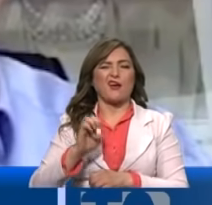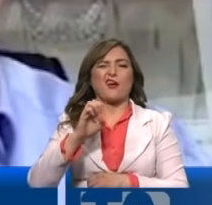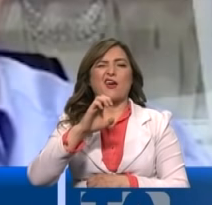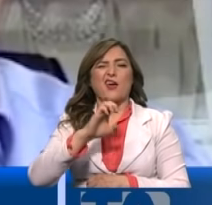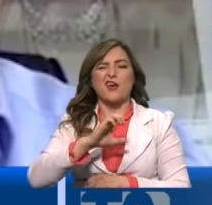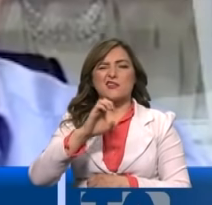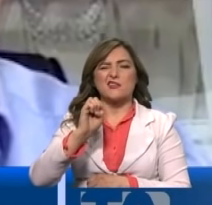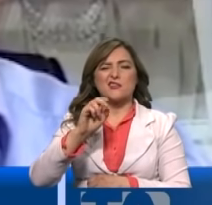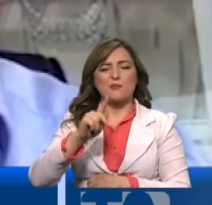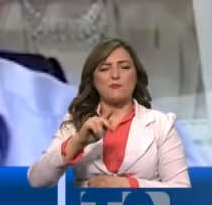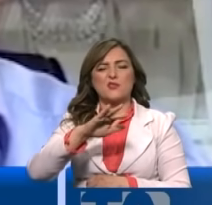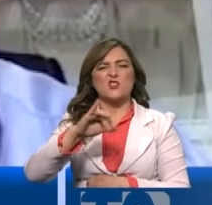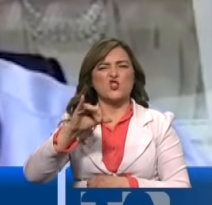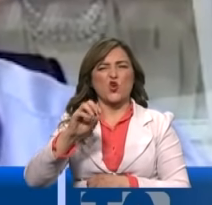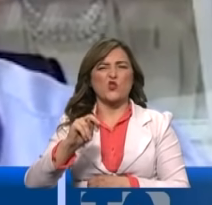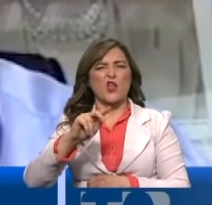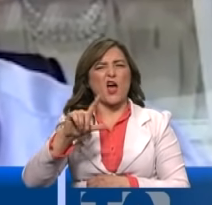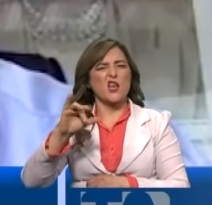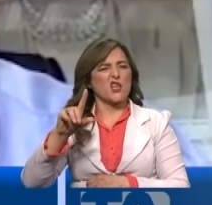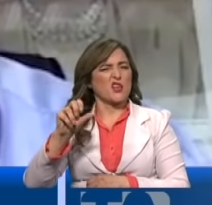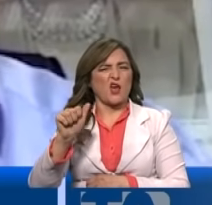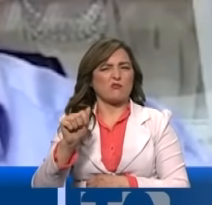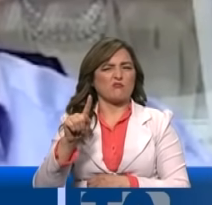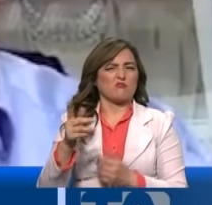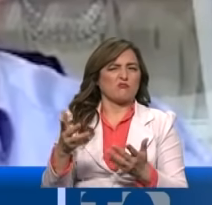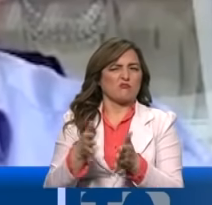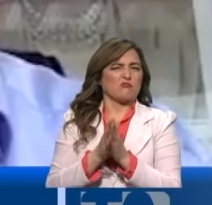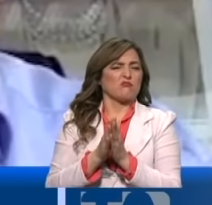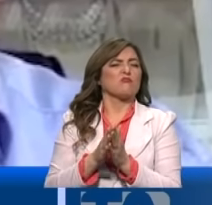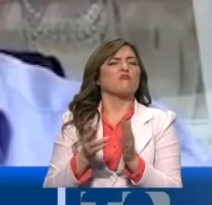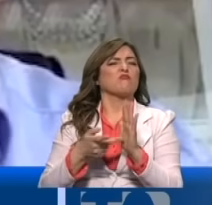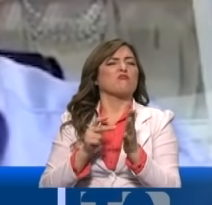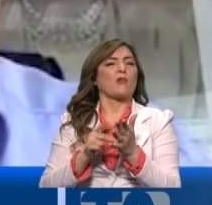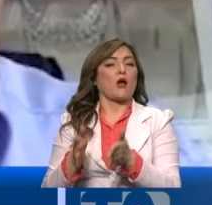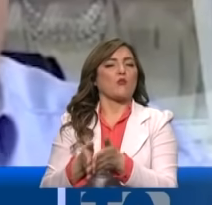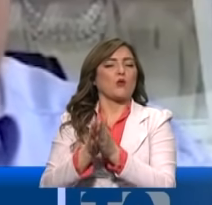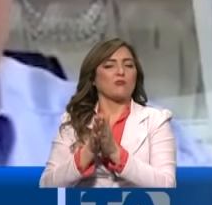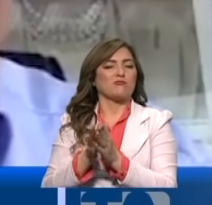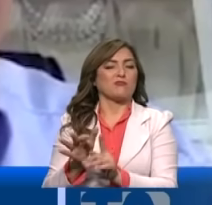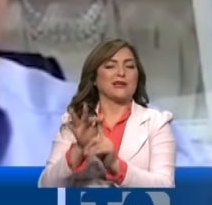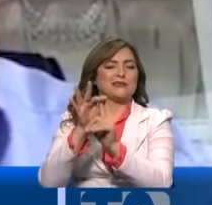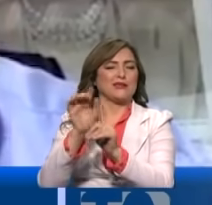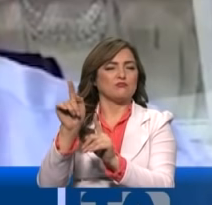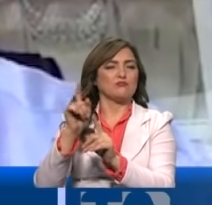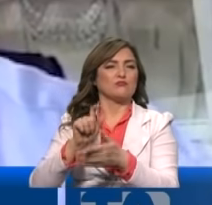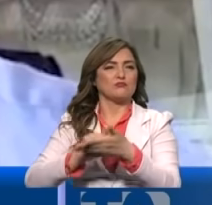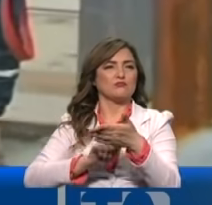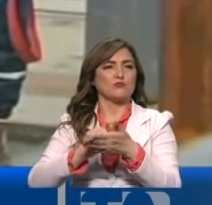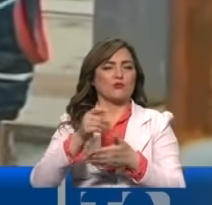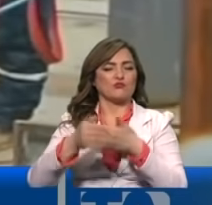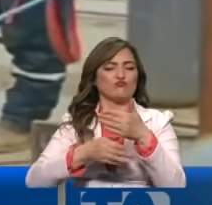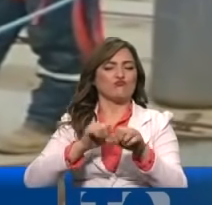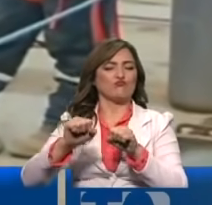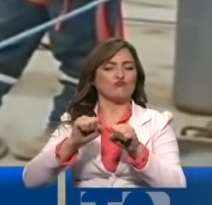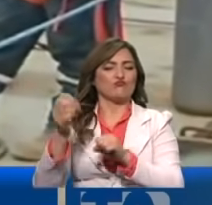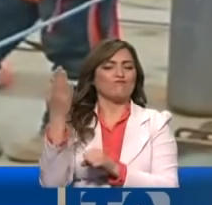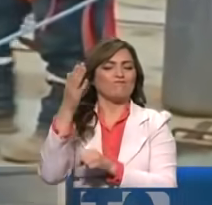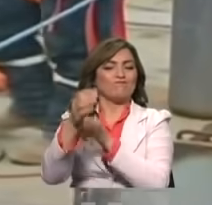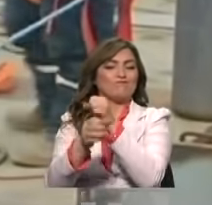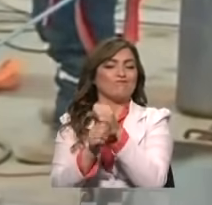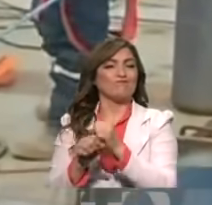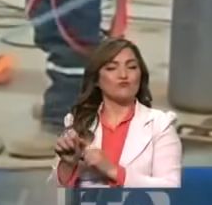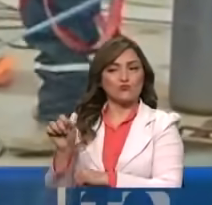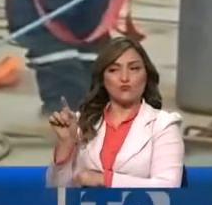nos ha pedido, y en eso estamos trabajando, la máxima agilidad en el proceso. En años anteriores